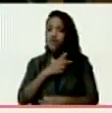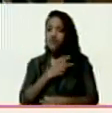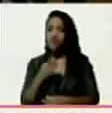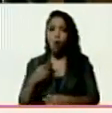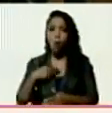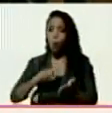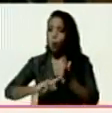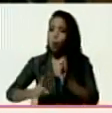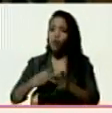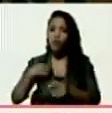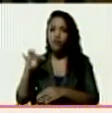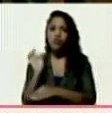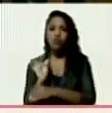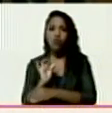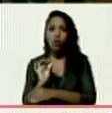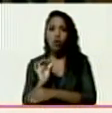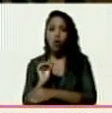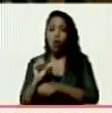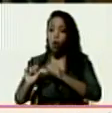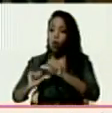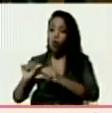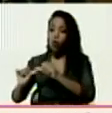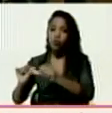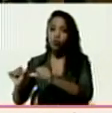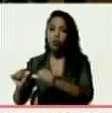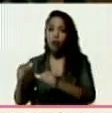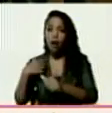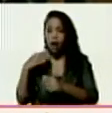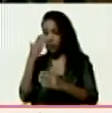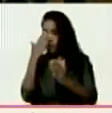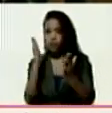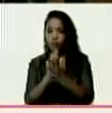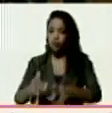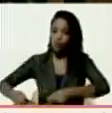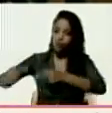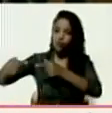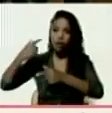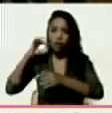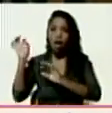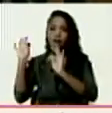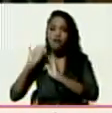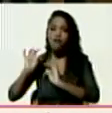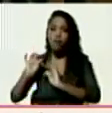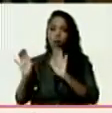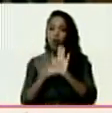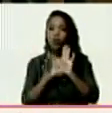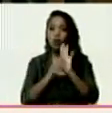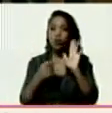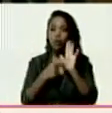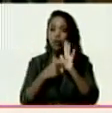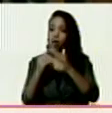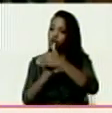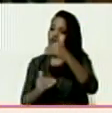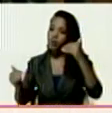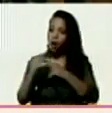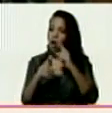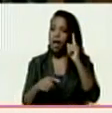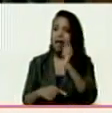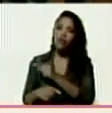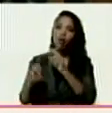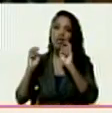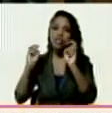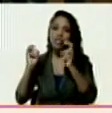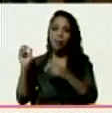funciones. En vez de continuar la confrontación, hay que buscar son los mecanismos constitucionales donde podamos superar lo que es el tema